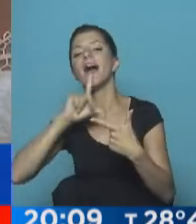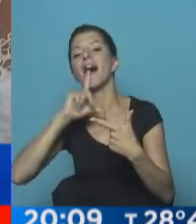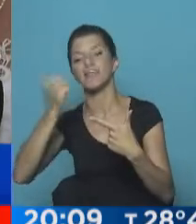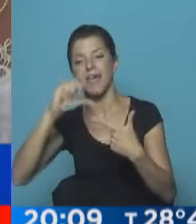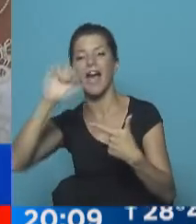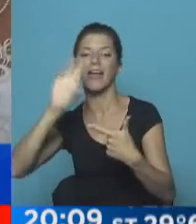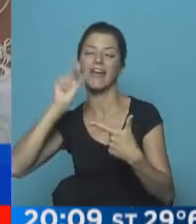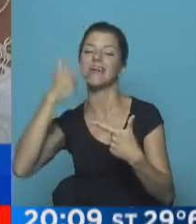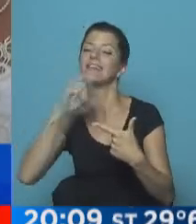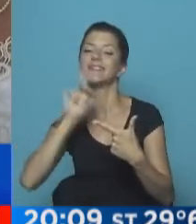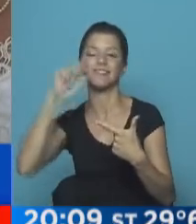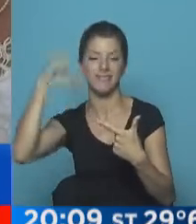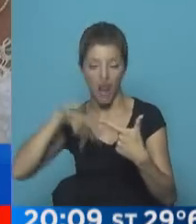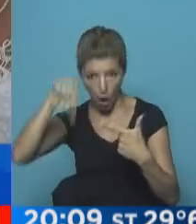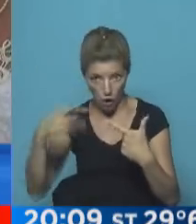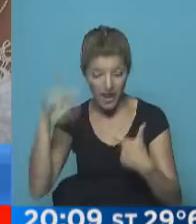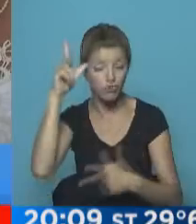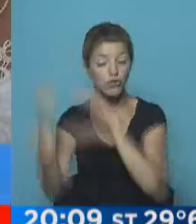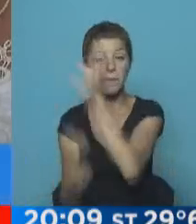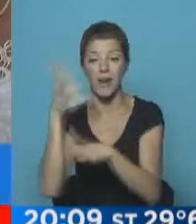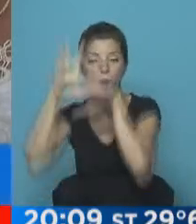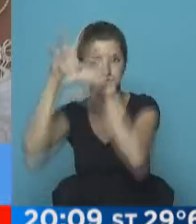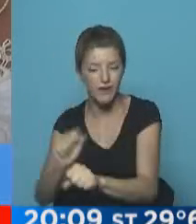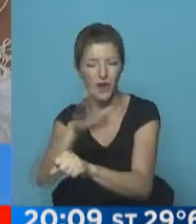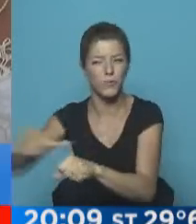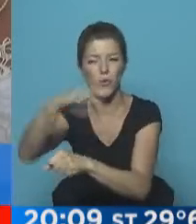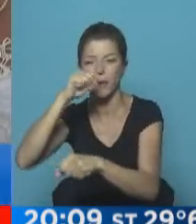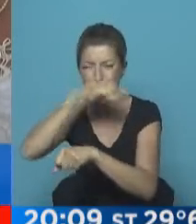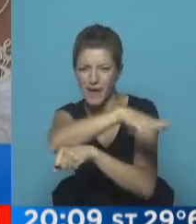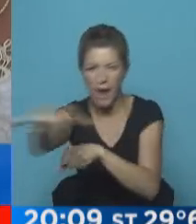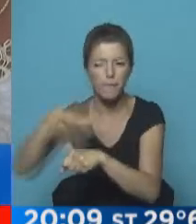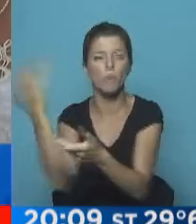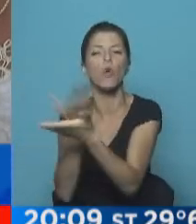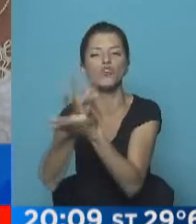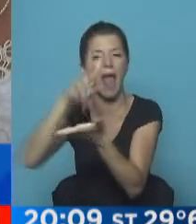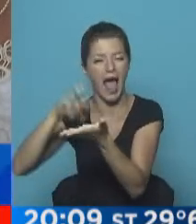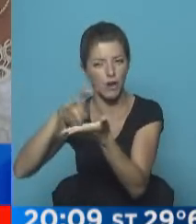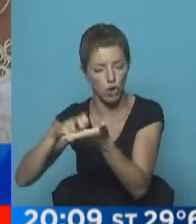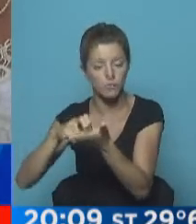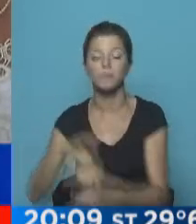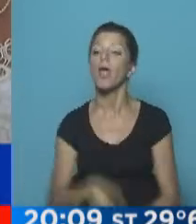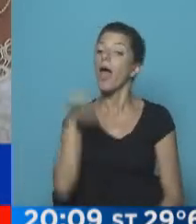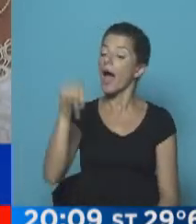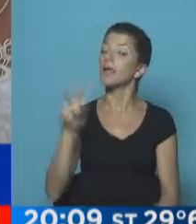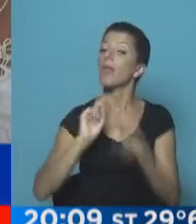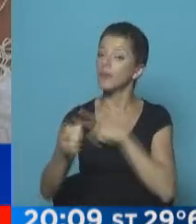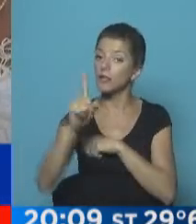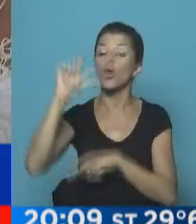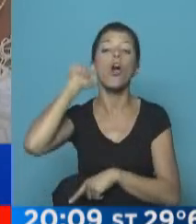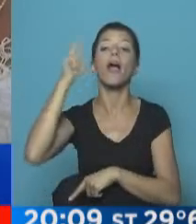mañana a las 8 en una arrocera de un pueblo santafesino. Bueno, justamente ahí estamos, en el lugar de la detención, con Daniel